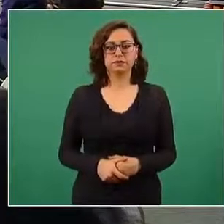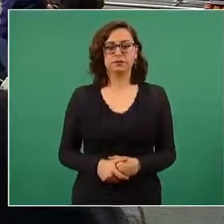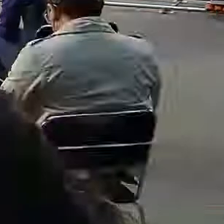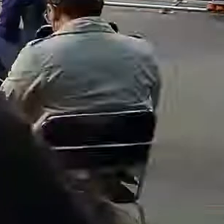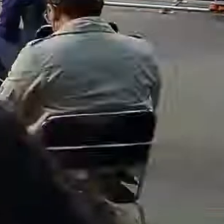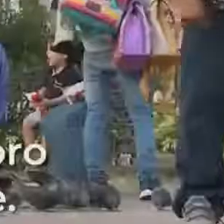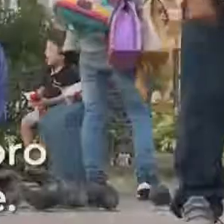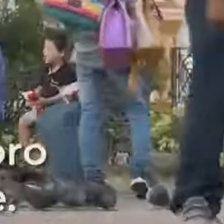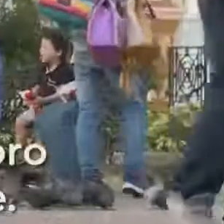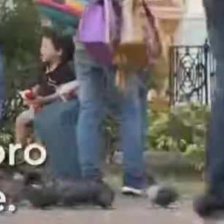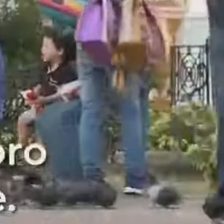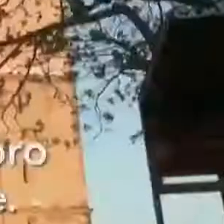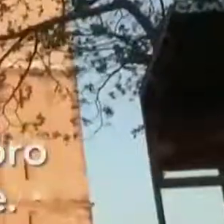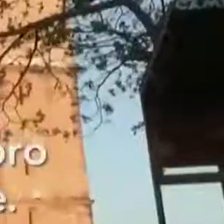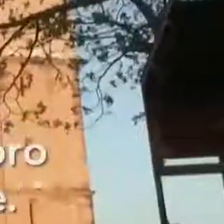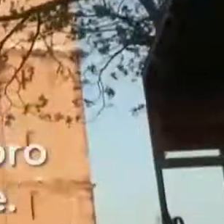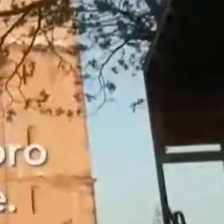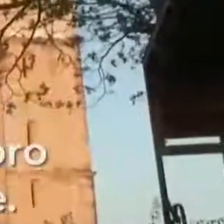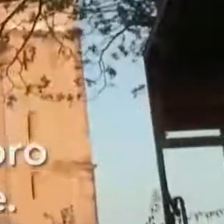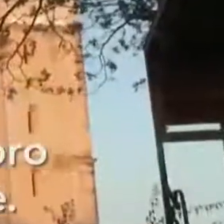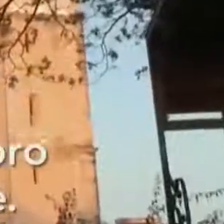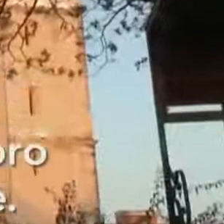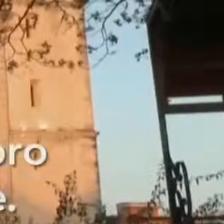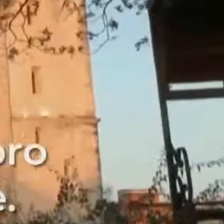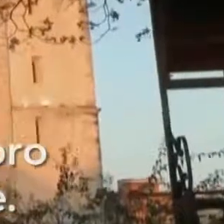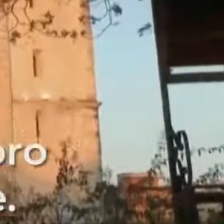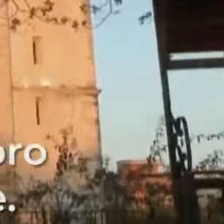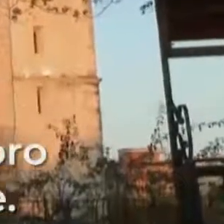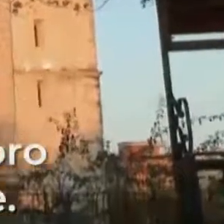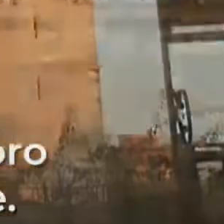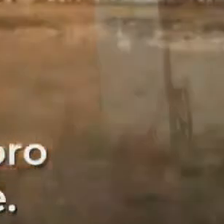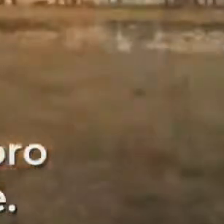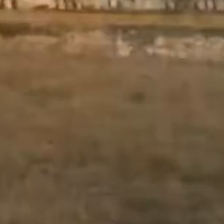En Campeche, el semáforo sanitario está en verde.